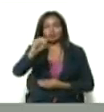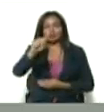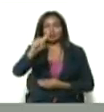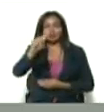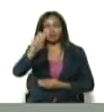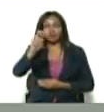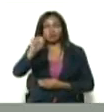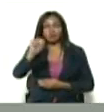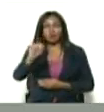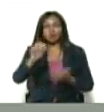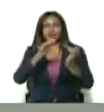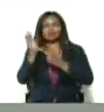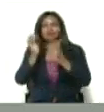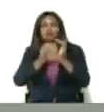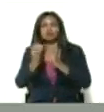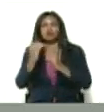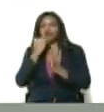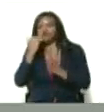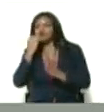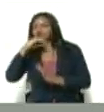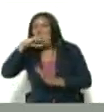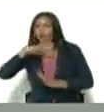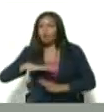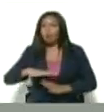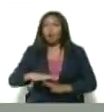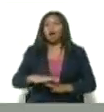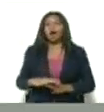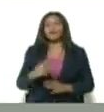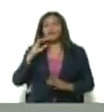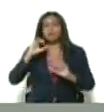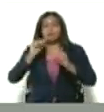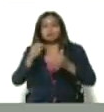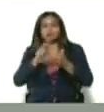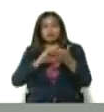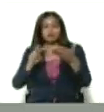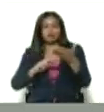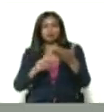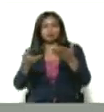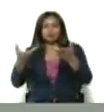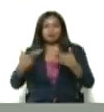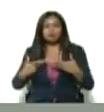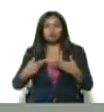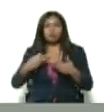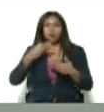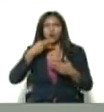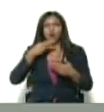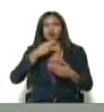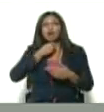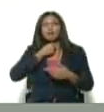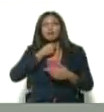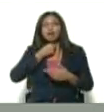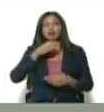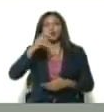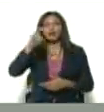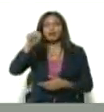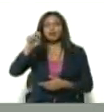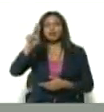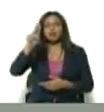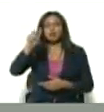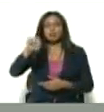aproximación histórica. No. Bueno, lo empecé a leer hoy, me lo mandó el padre Numa Molina. Él es Jesús